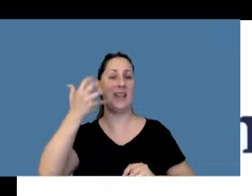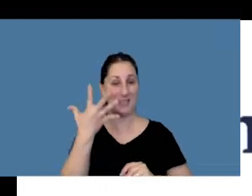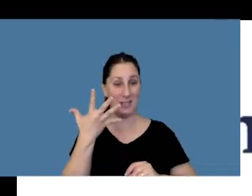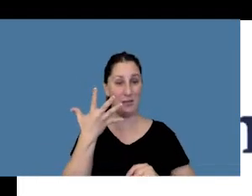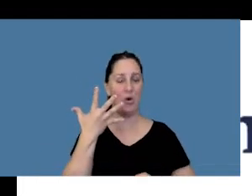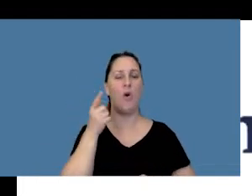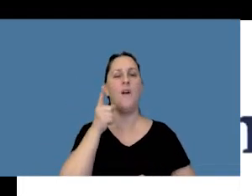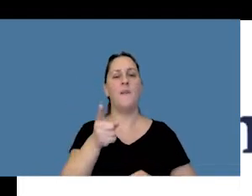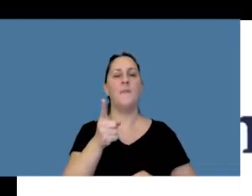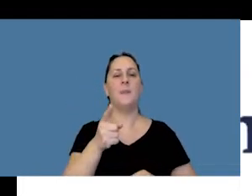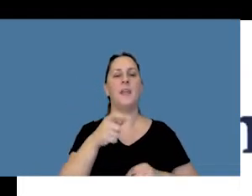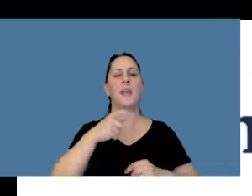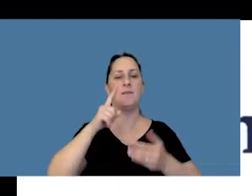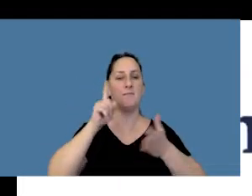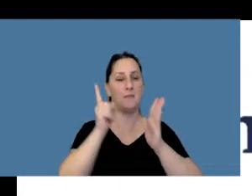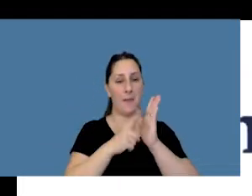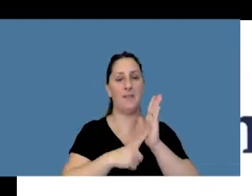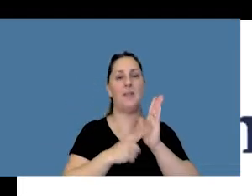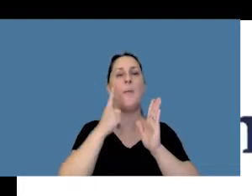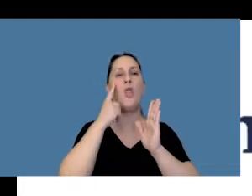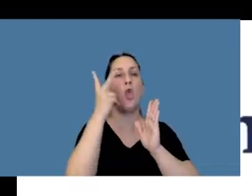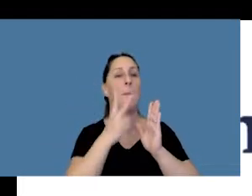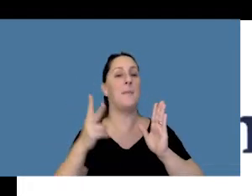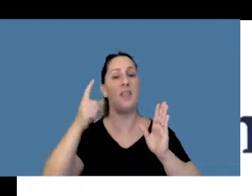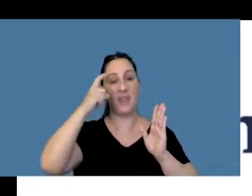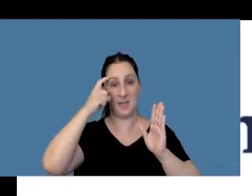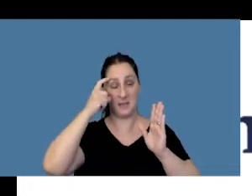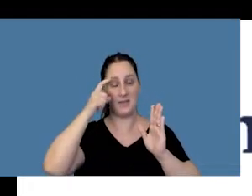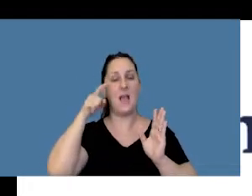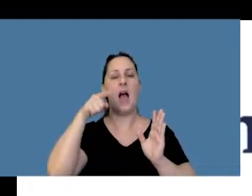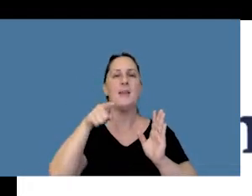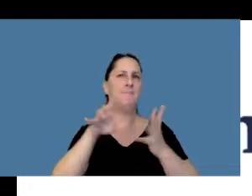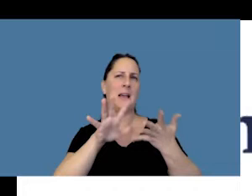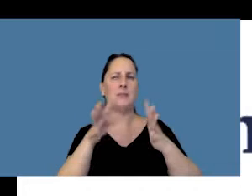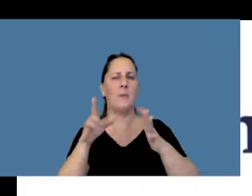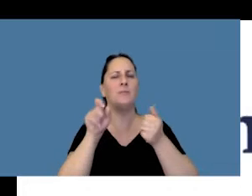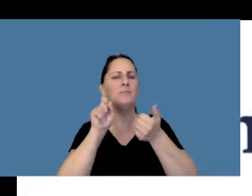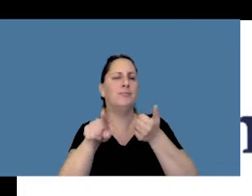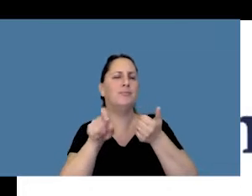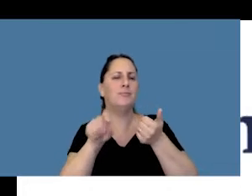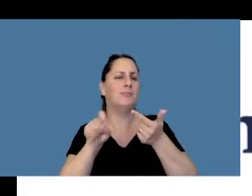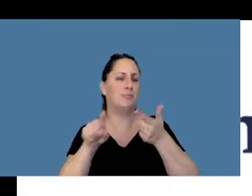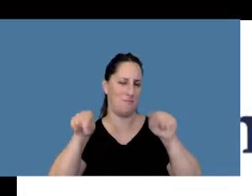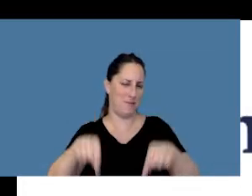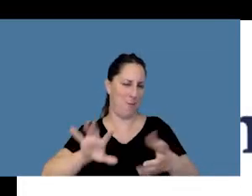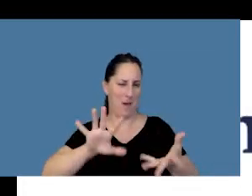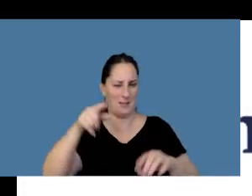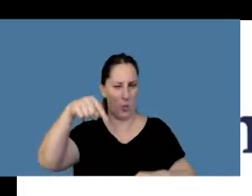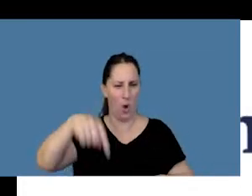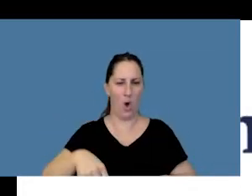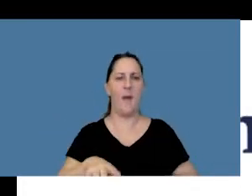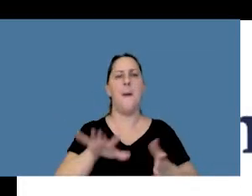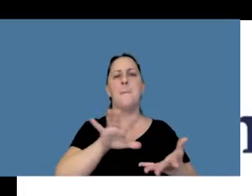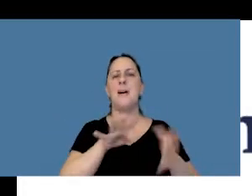26565, decreto reglamentario 1/2010, que tiene más o menos las características actuales. Digo más o menos porque esto comenzó